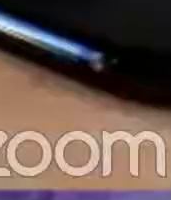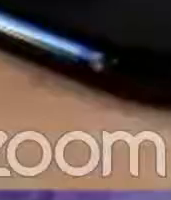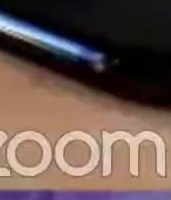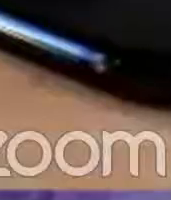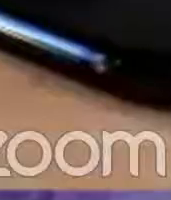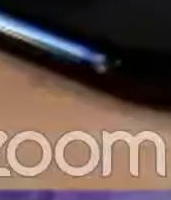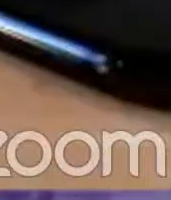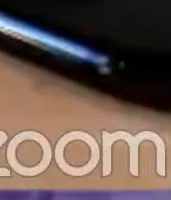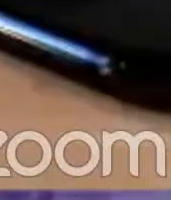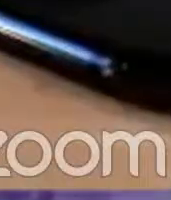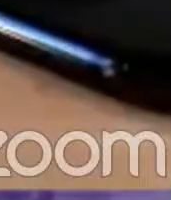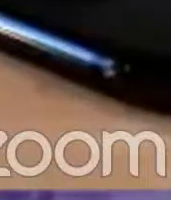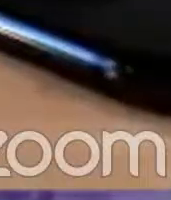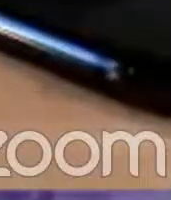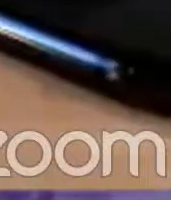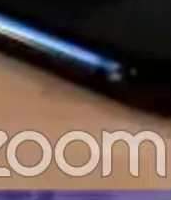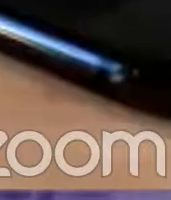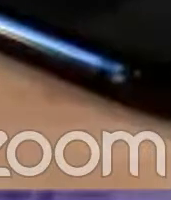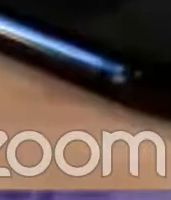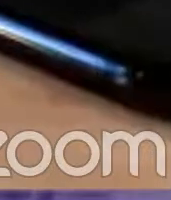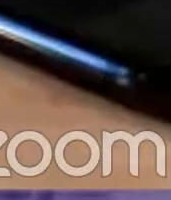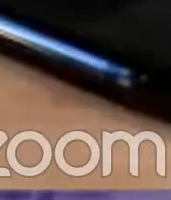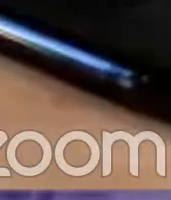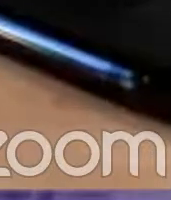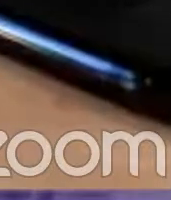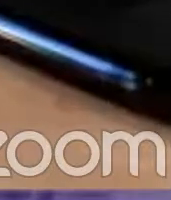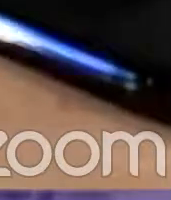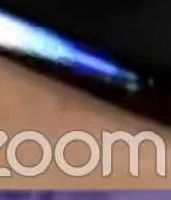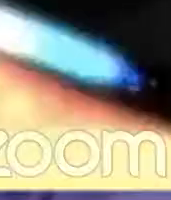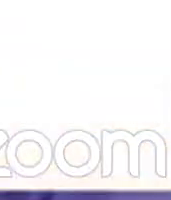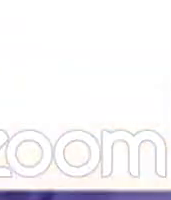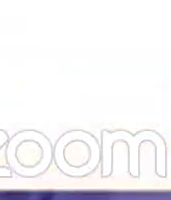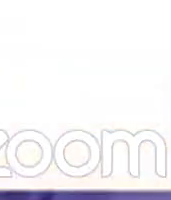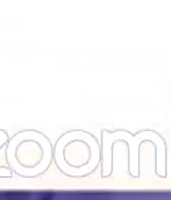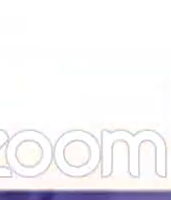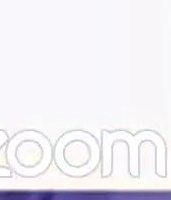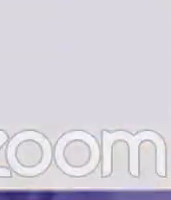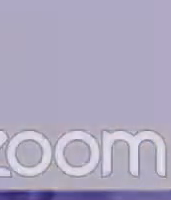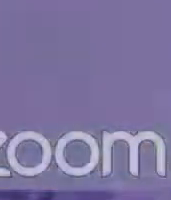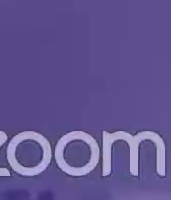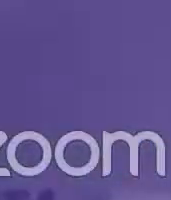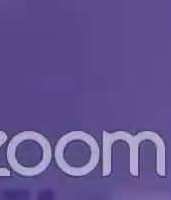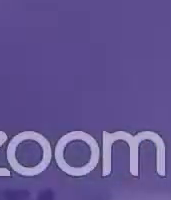Próximo destino, Denver. ¡Te esperamos!